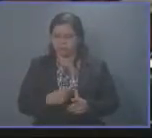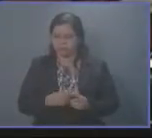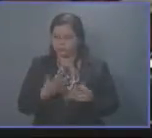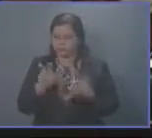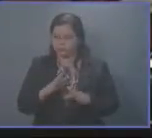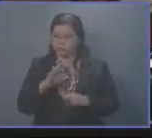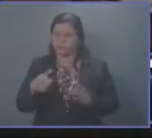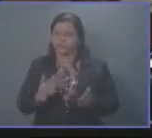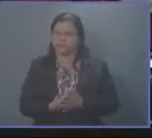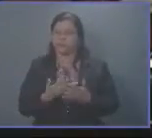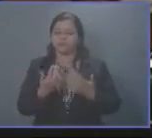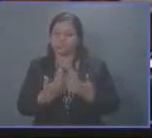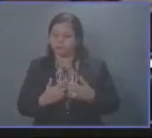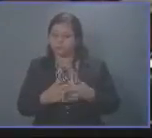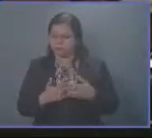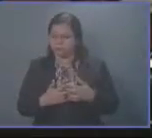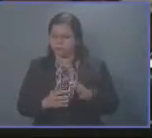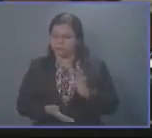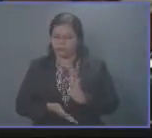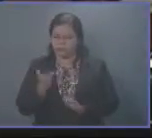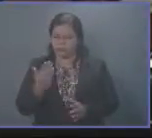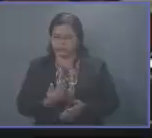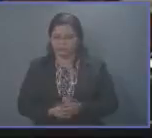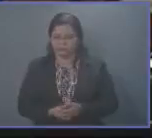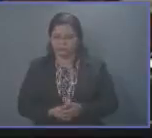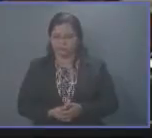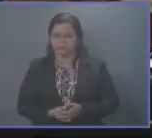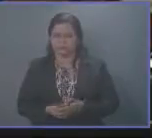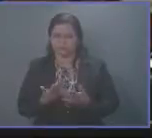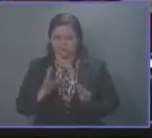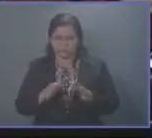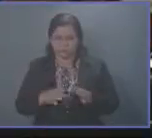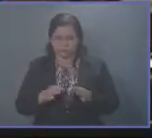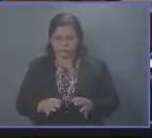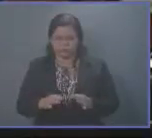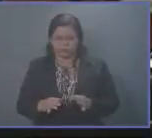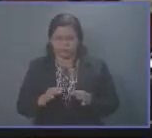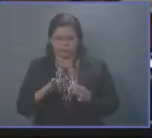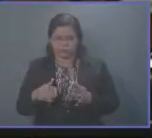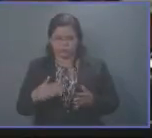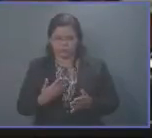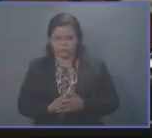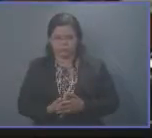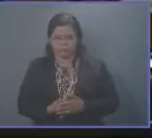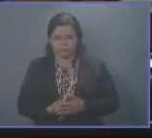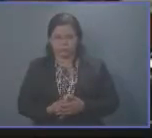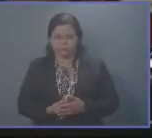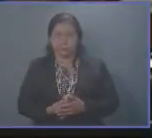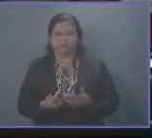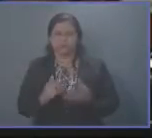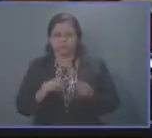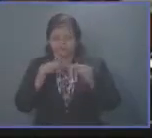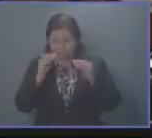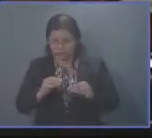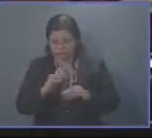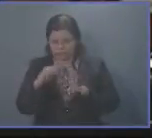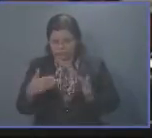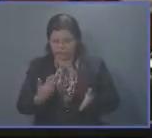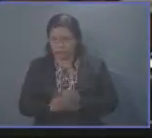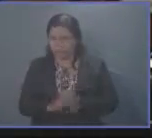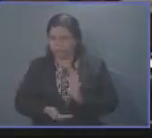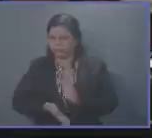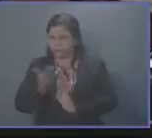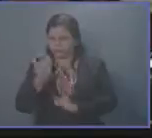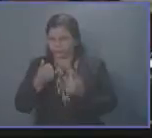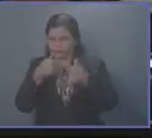o electrónica, a más tardar en 24 horas, la cancelación de la tarjeta. Y el finiquito y los documentos de